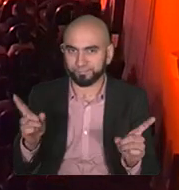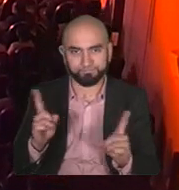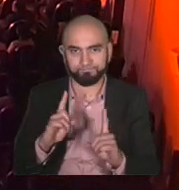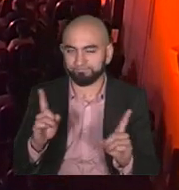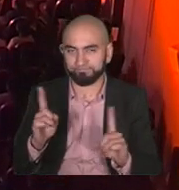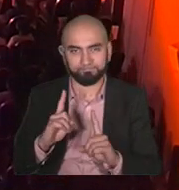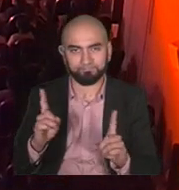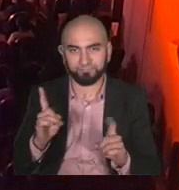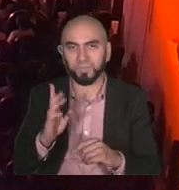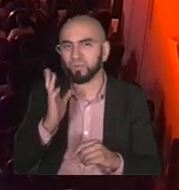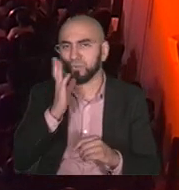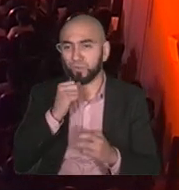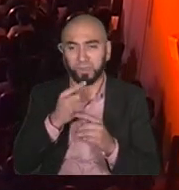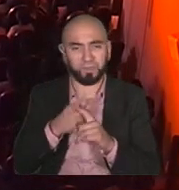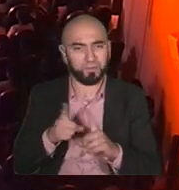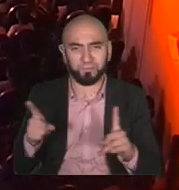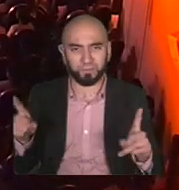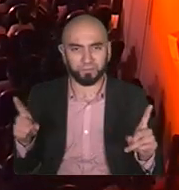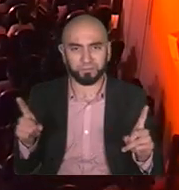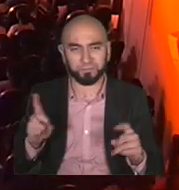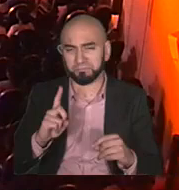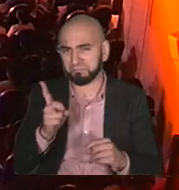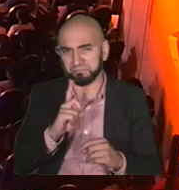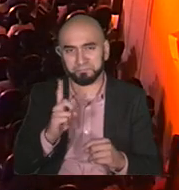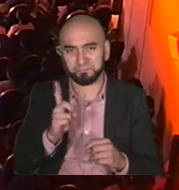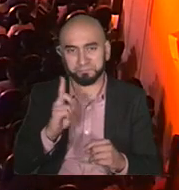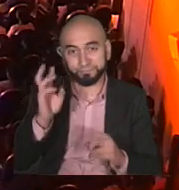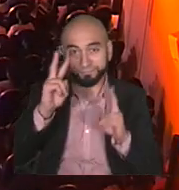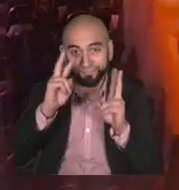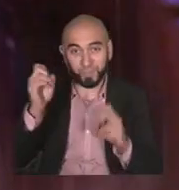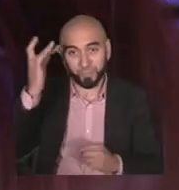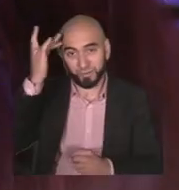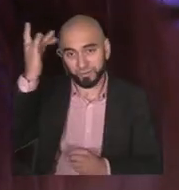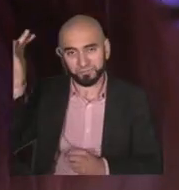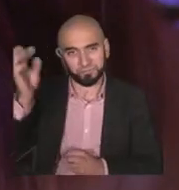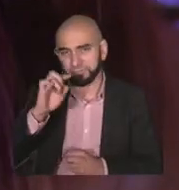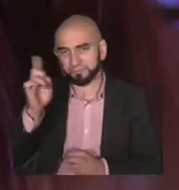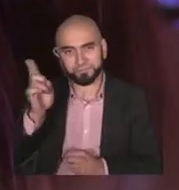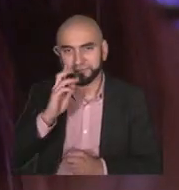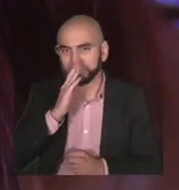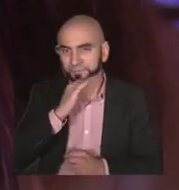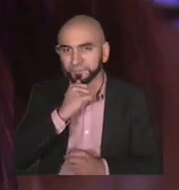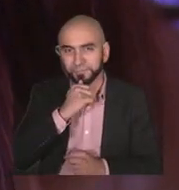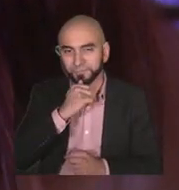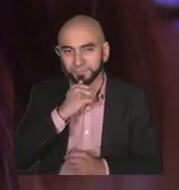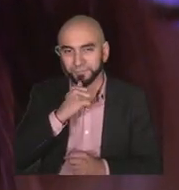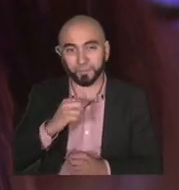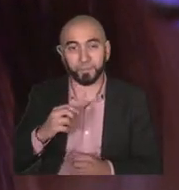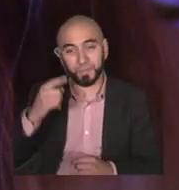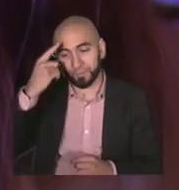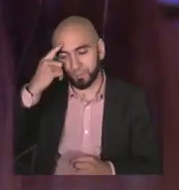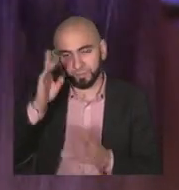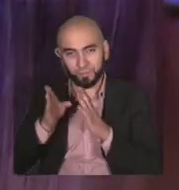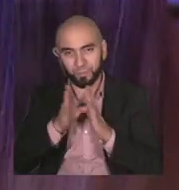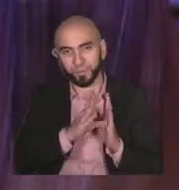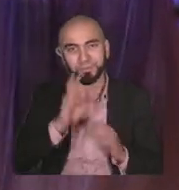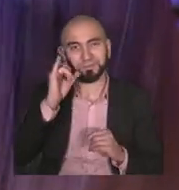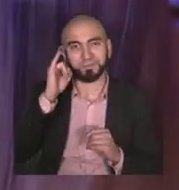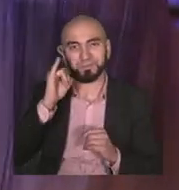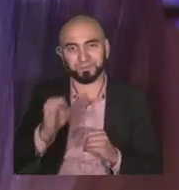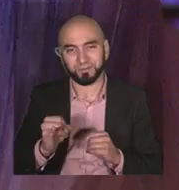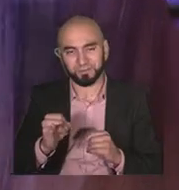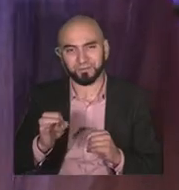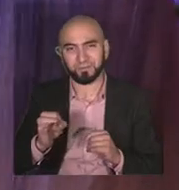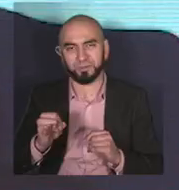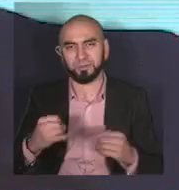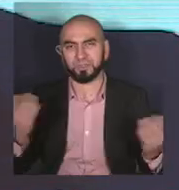No hay una diferencia significante en inteligencia entre introvertidos y extrovertidos. Lo que sí se refleja en